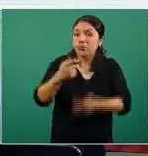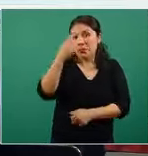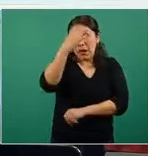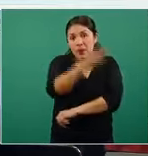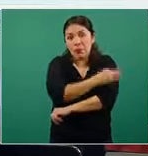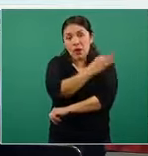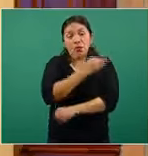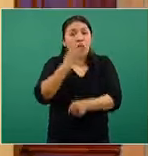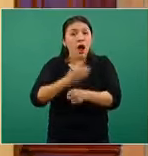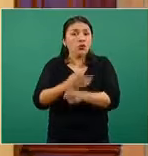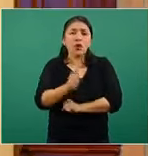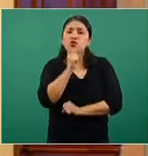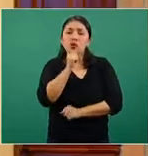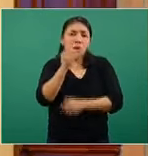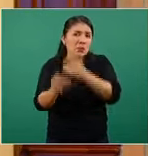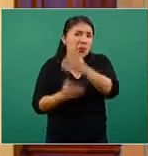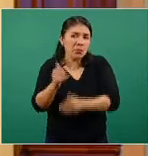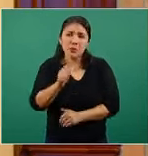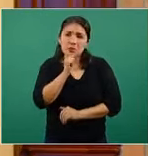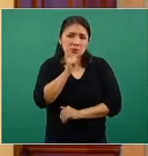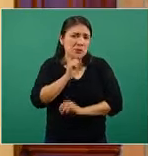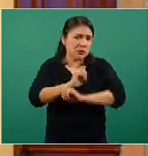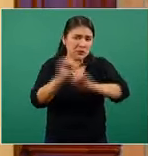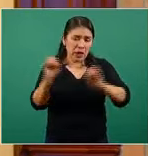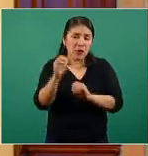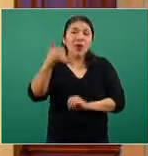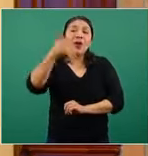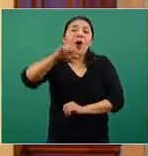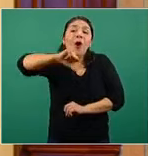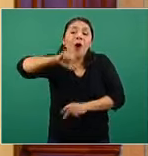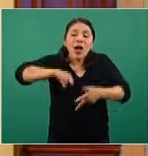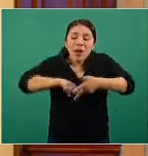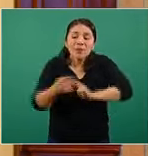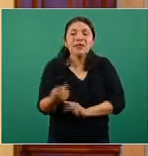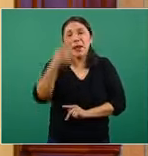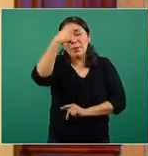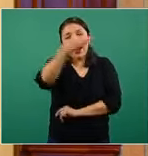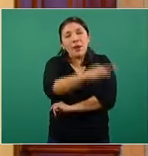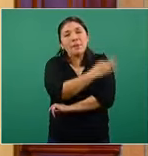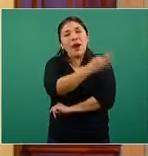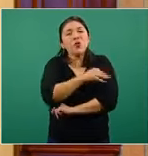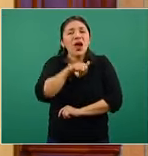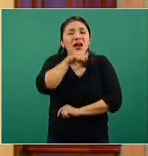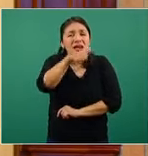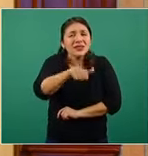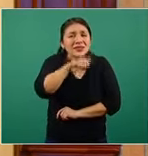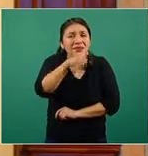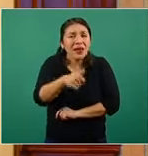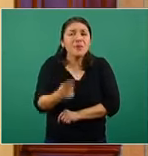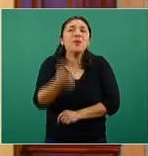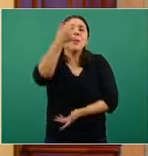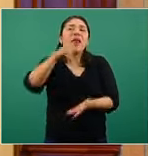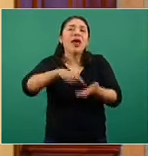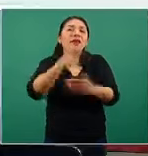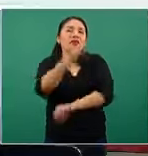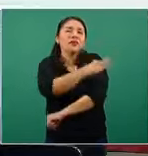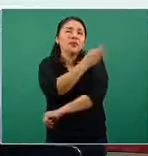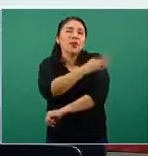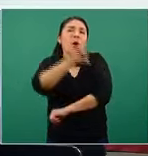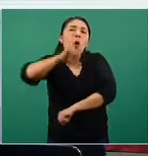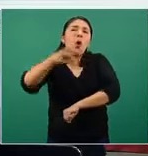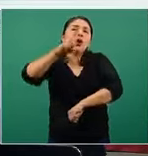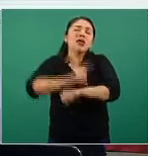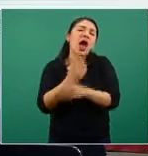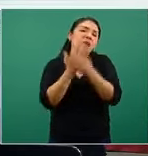vacuna, por lo tanto todavía no hay un avance, y obviamente apenas el día de hoy se inició con la aplicación de la primera dosis de